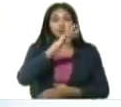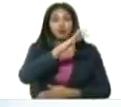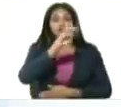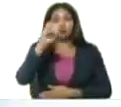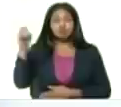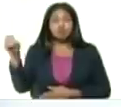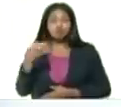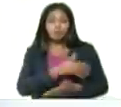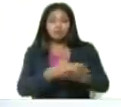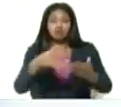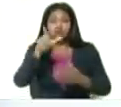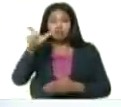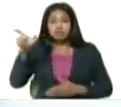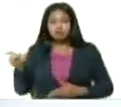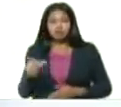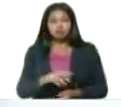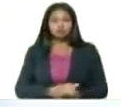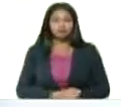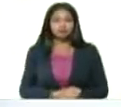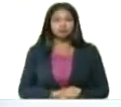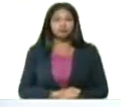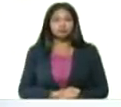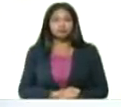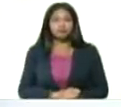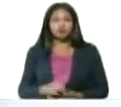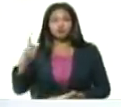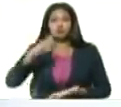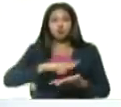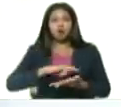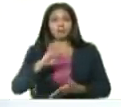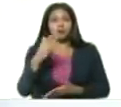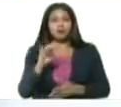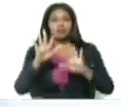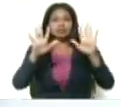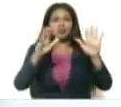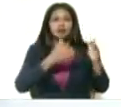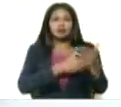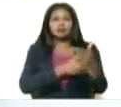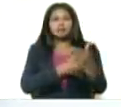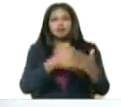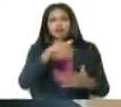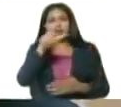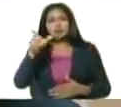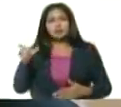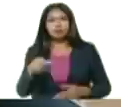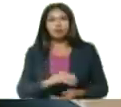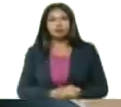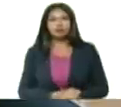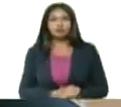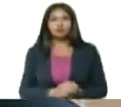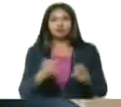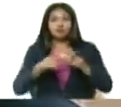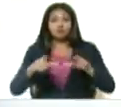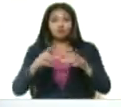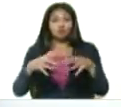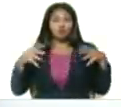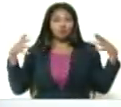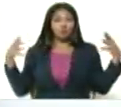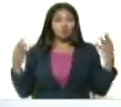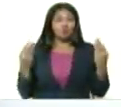millones de habitantes. La ciudad de Wuhan tiene creo que 10 millones de habitantes. Una ciudad grande, grandísima.